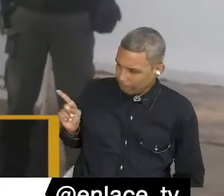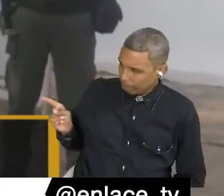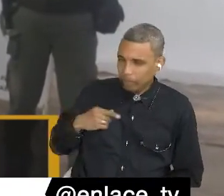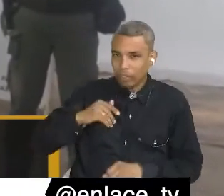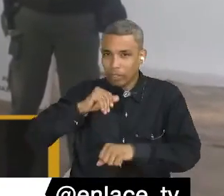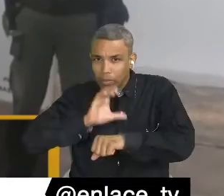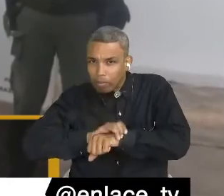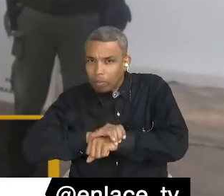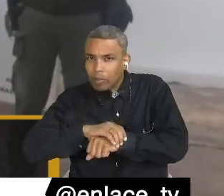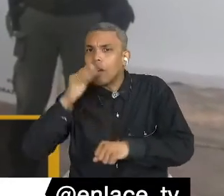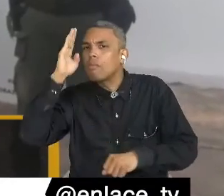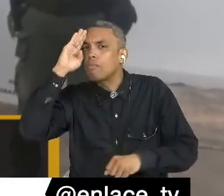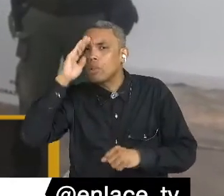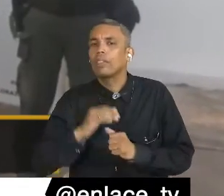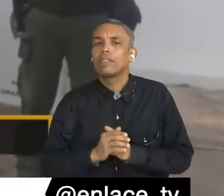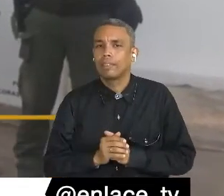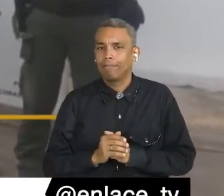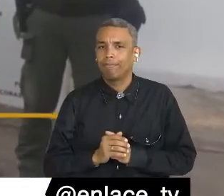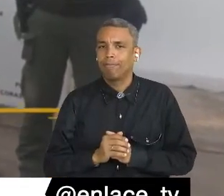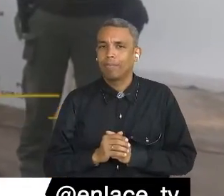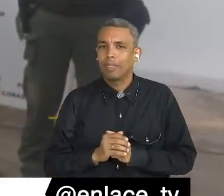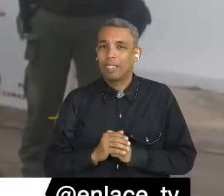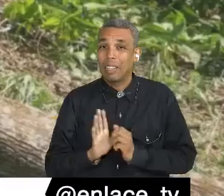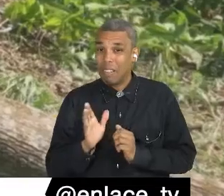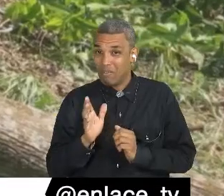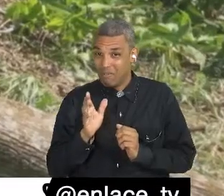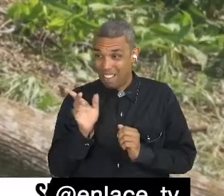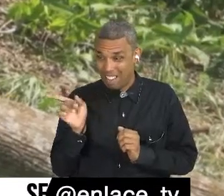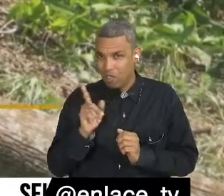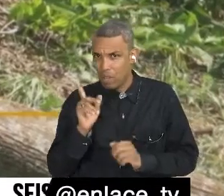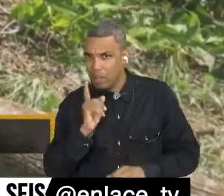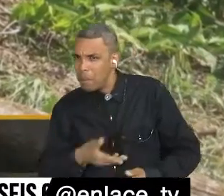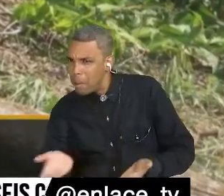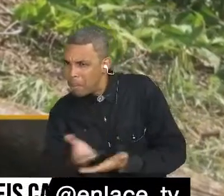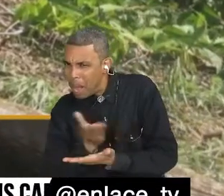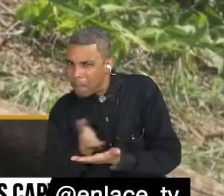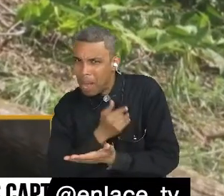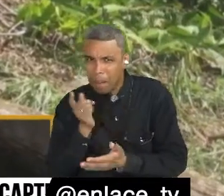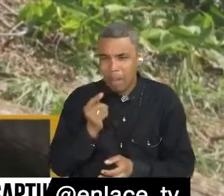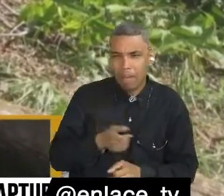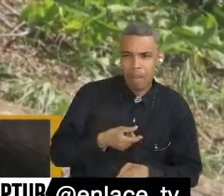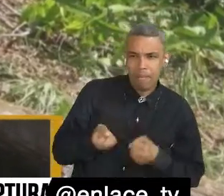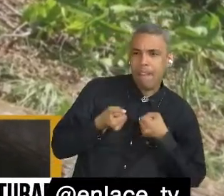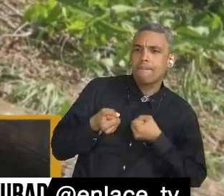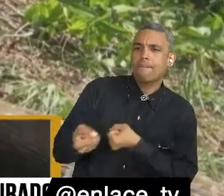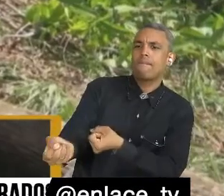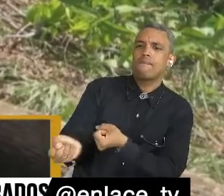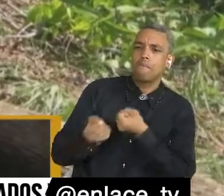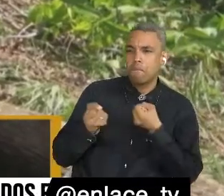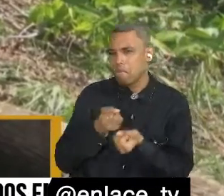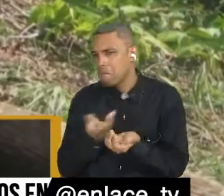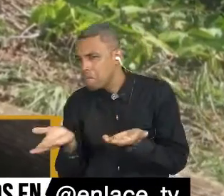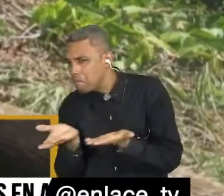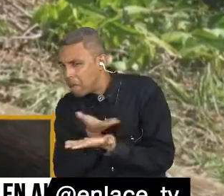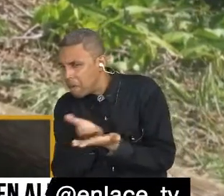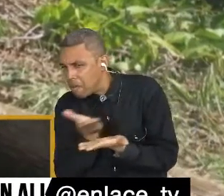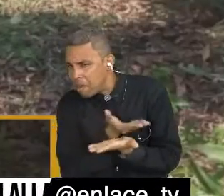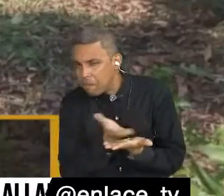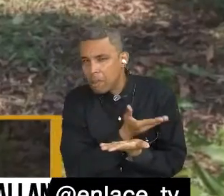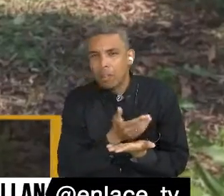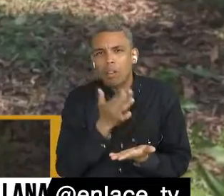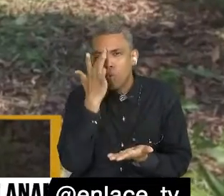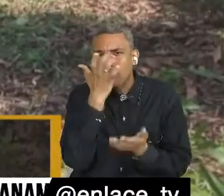capturados por la Policía del Medio Ambiente minutos en que los detenidos, según las autoridades, talaban árboles para aplanar un terreno. Los hombres, quienes no